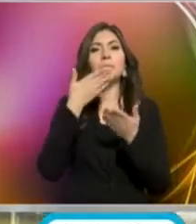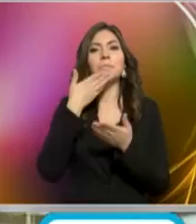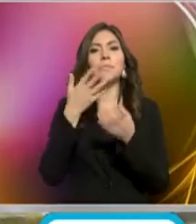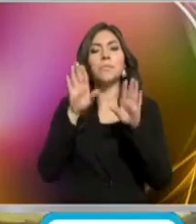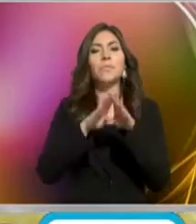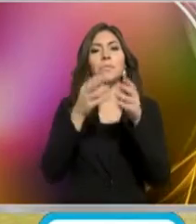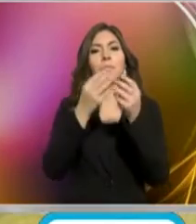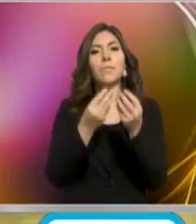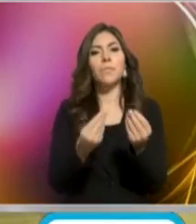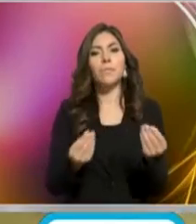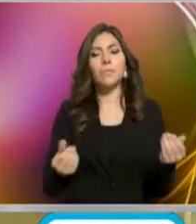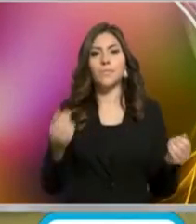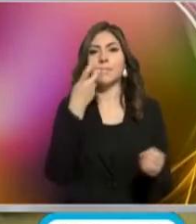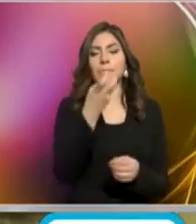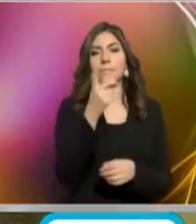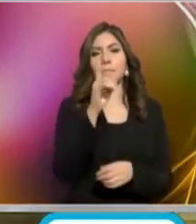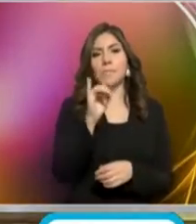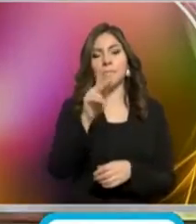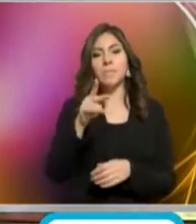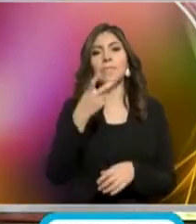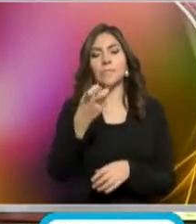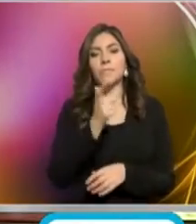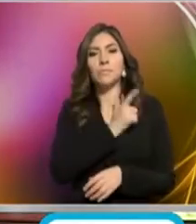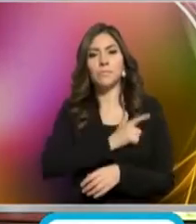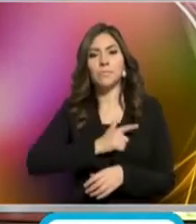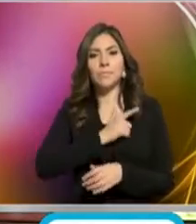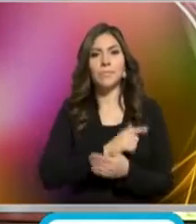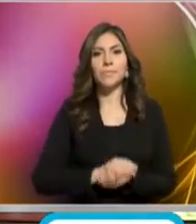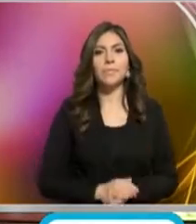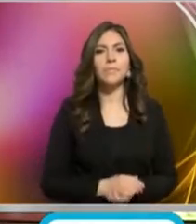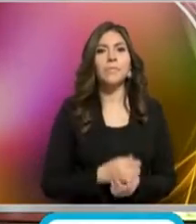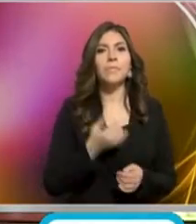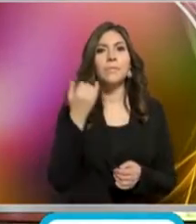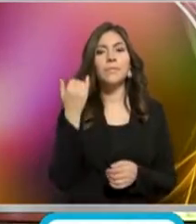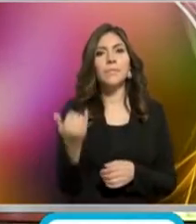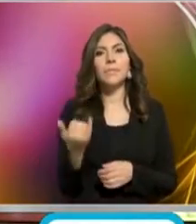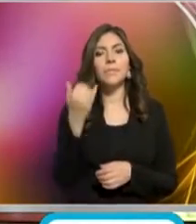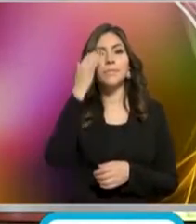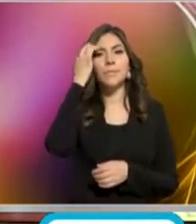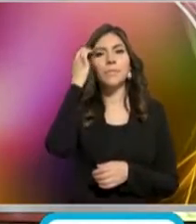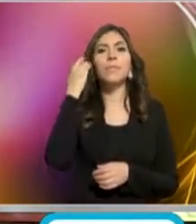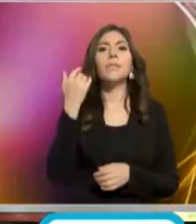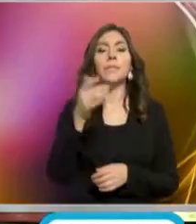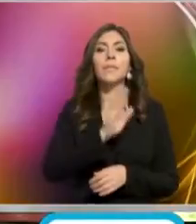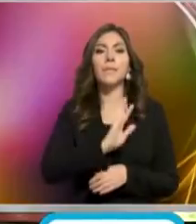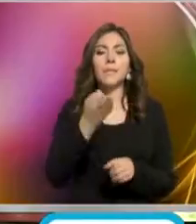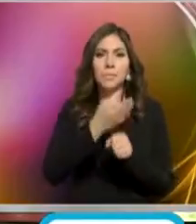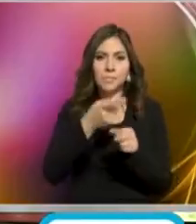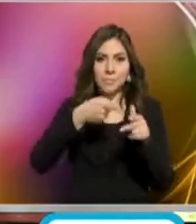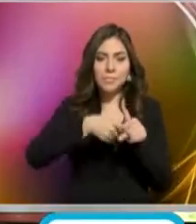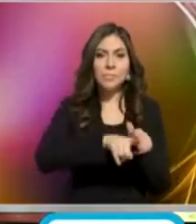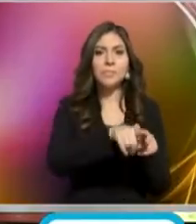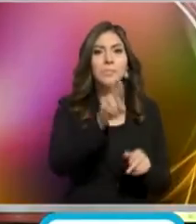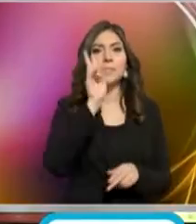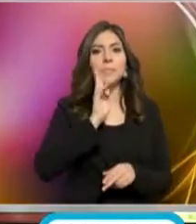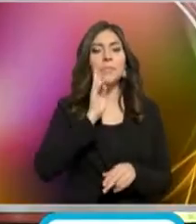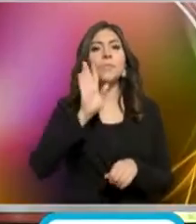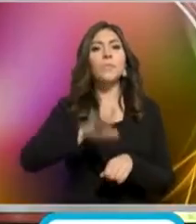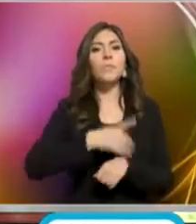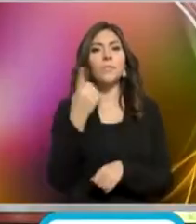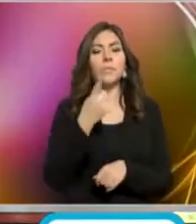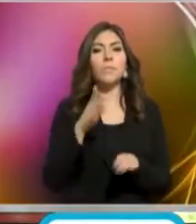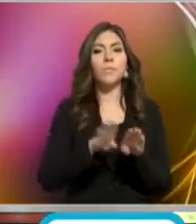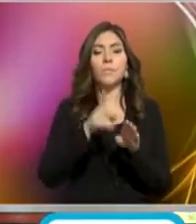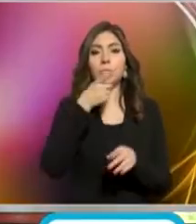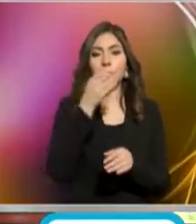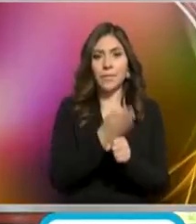bonita ya. dip ¿no? gratinado. Pues yo Dip lo voy a gratinado. hacer. Me gusta. Sí, pues Sí, ¿quién los más? molestas Yo y- también. Pues sí, no. empiece, por favor. No, por favor, porque vas. precisamente hablando de